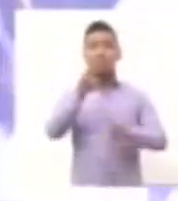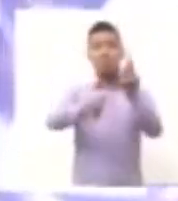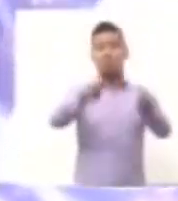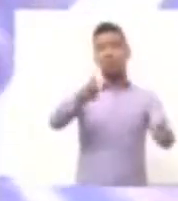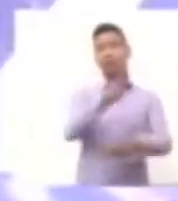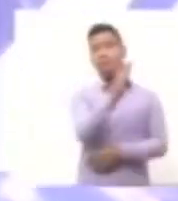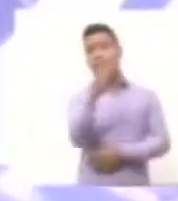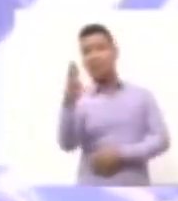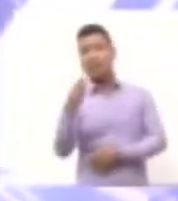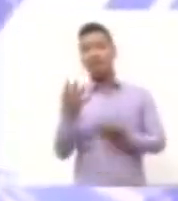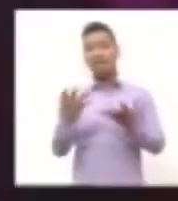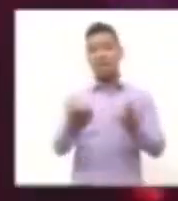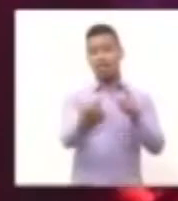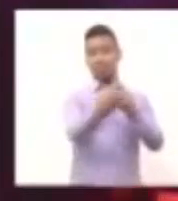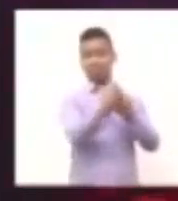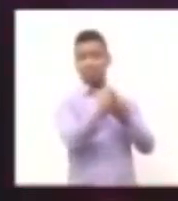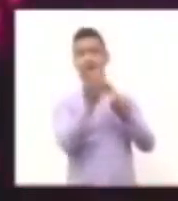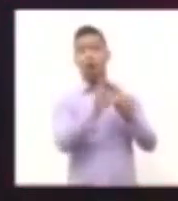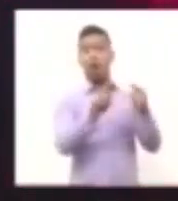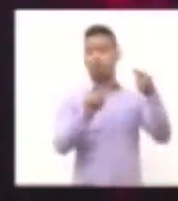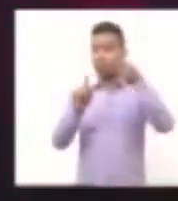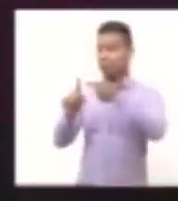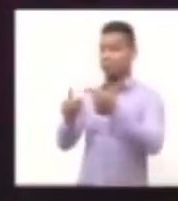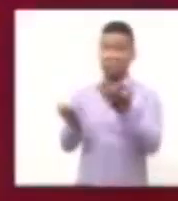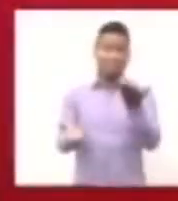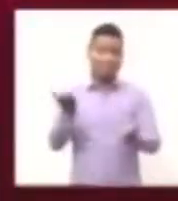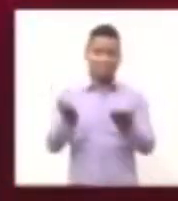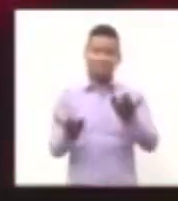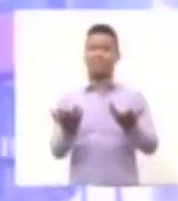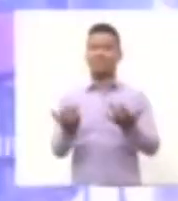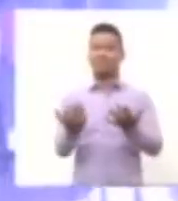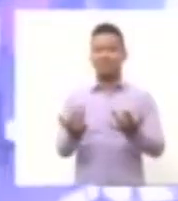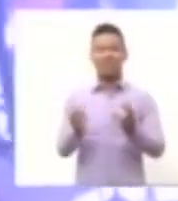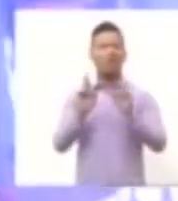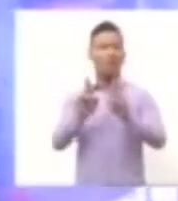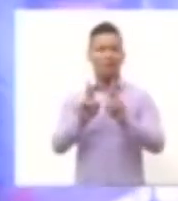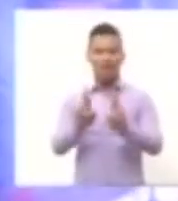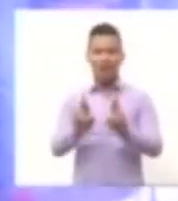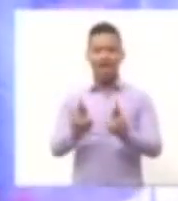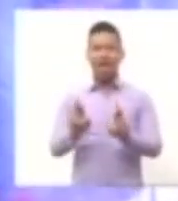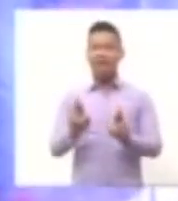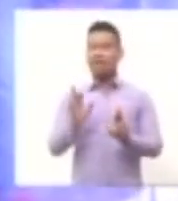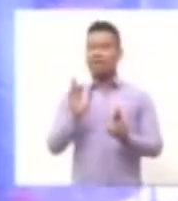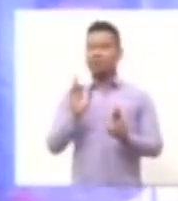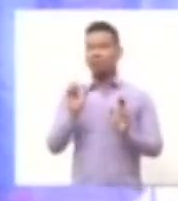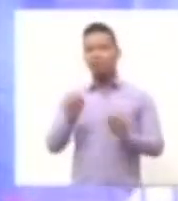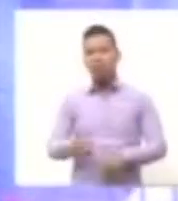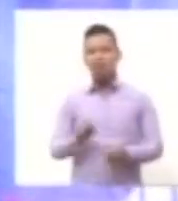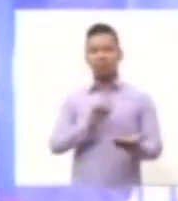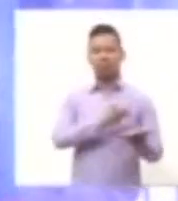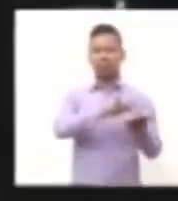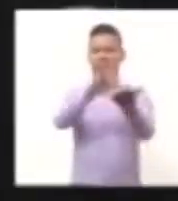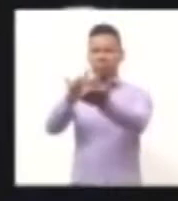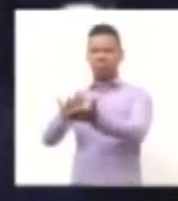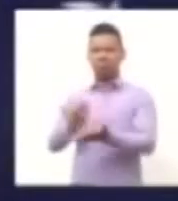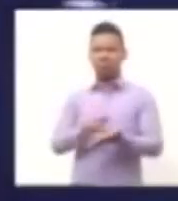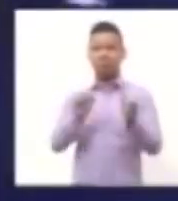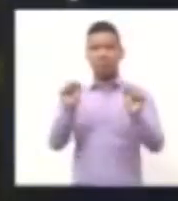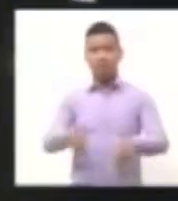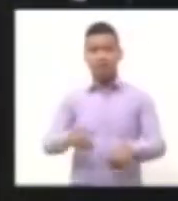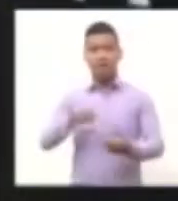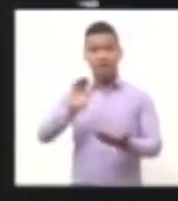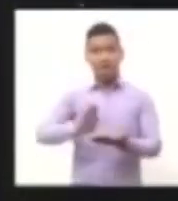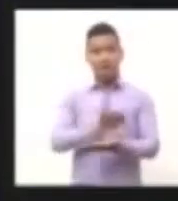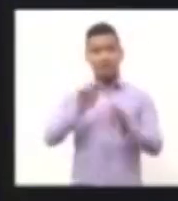especialmente Barranquilla, que se aproximan unos carnavales y lógicamente es lo que queremos, estar en todos lados. Pa Vacilar ha sobrepasado las barreras